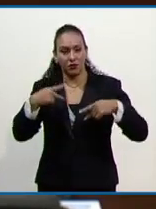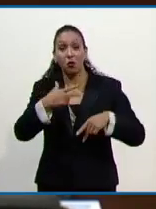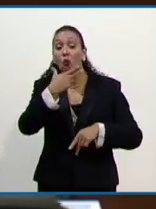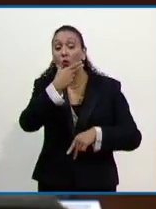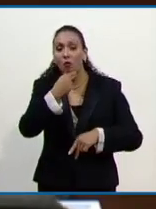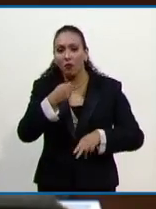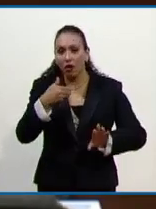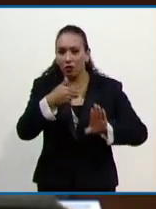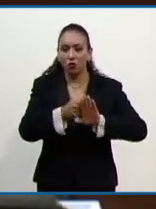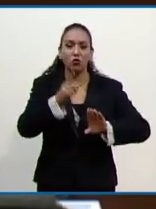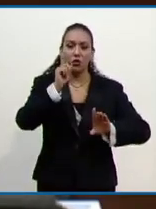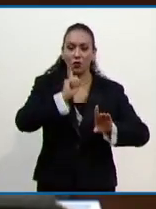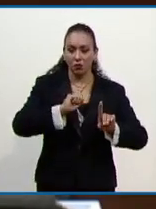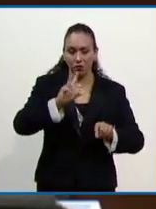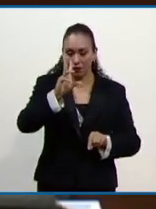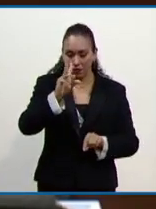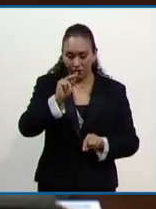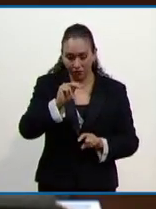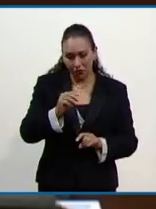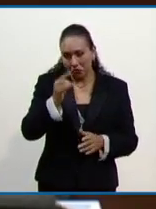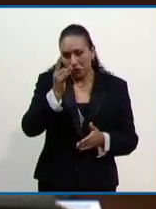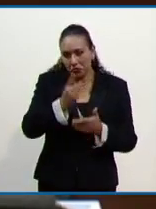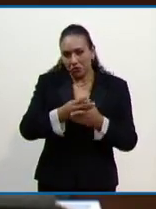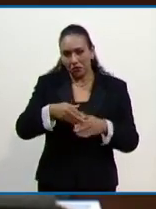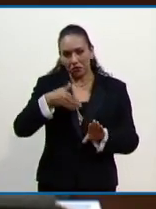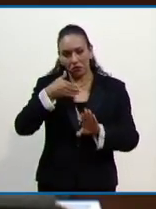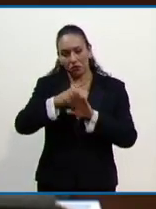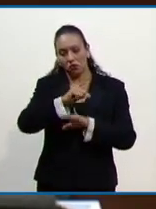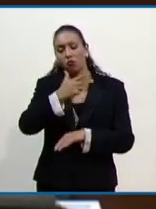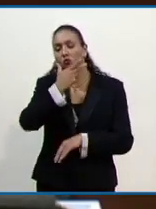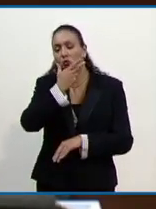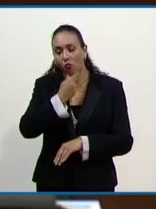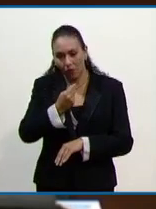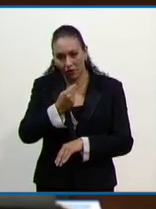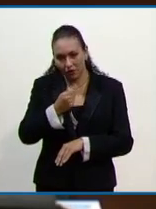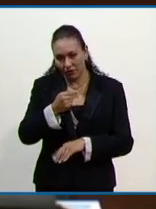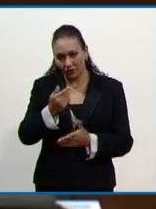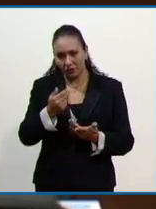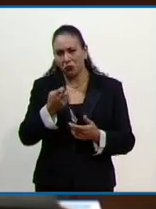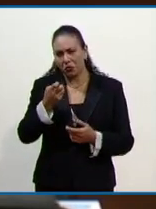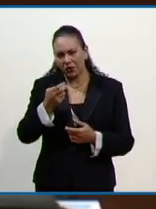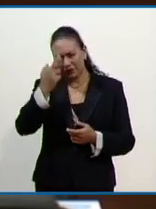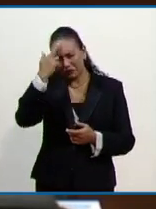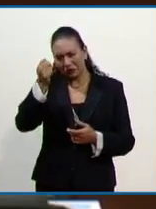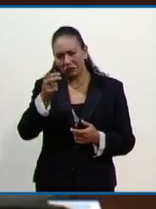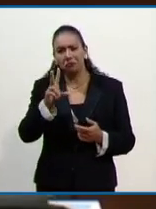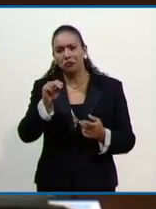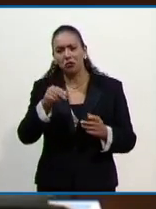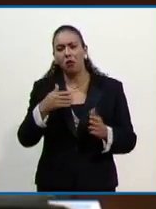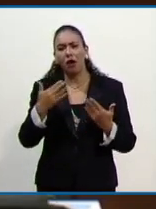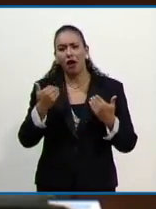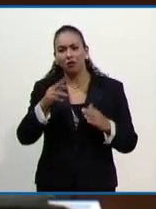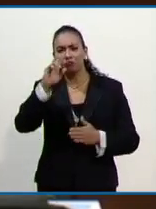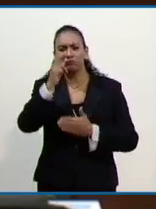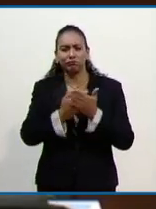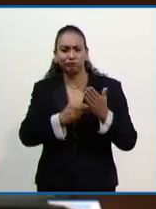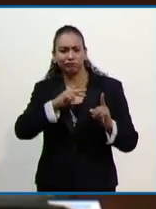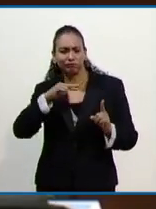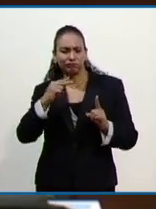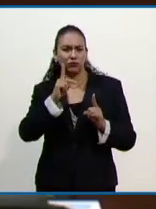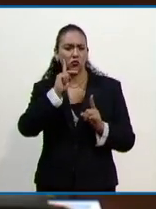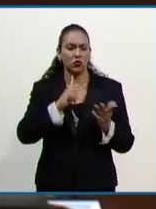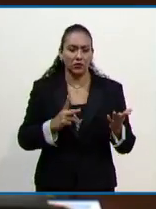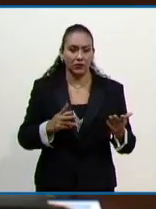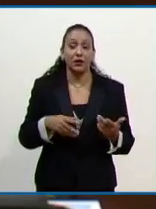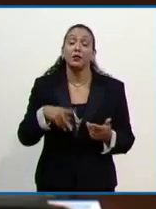varones. Sí constituye violencia política que excede la crítica en el debate público. Si bien en las